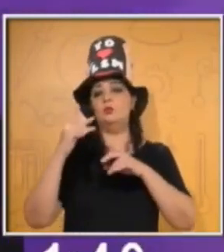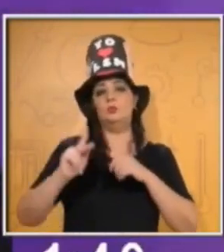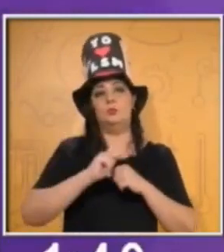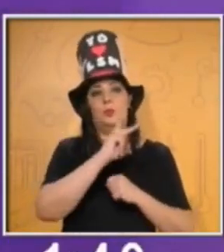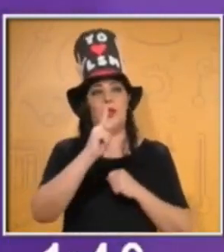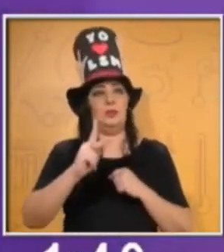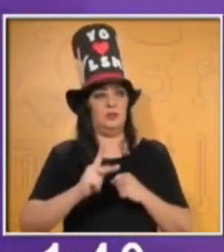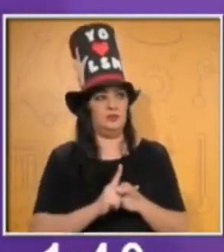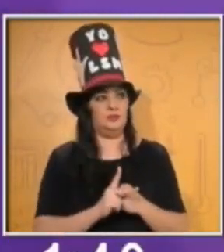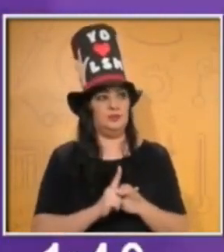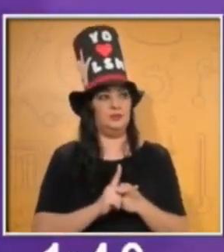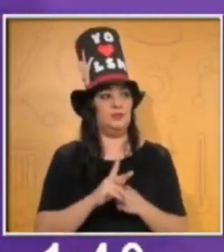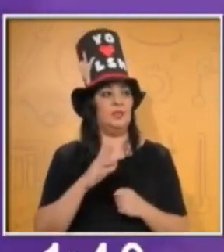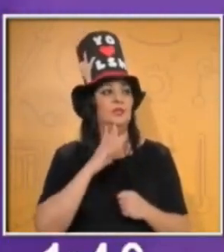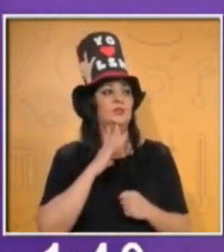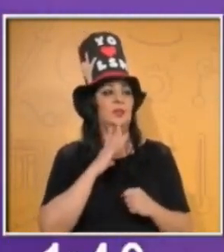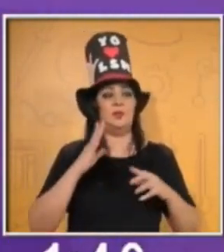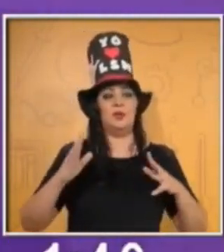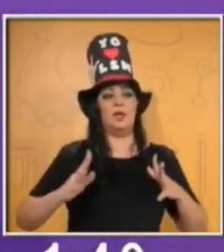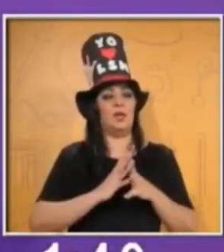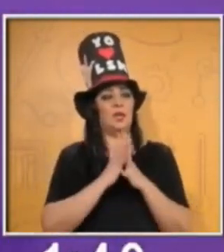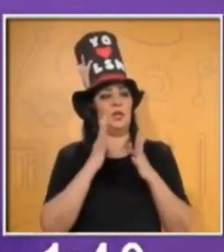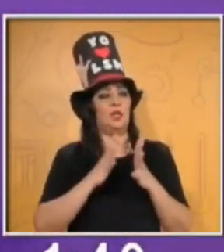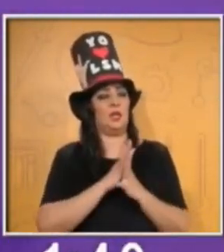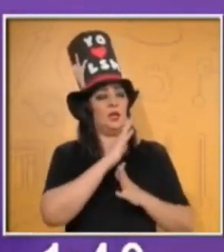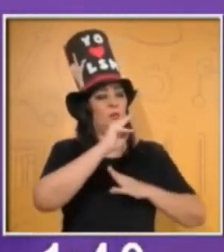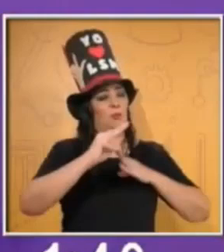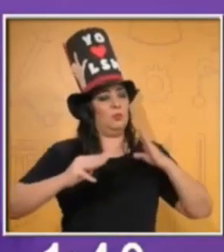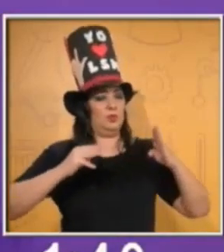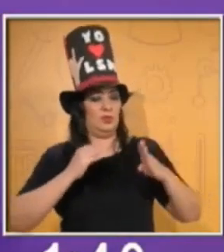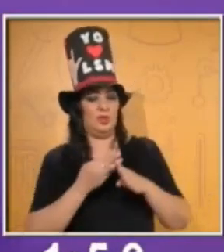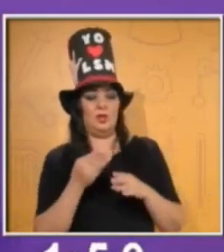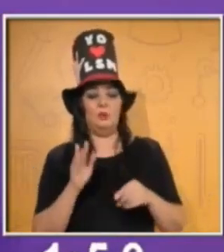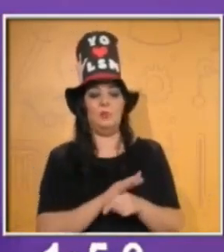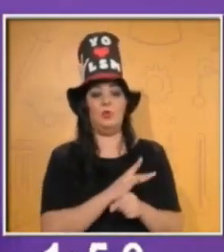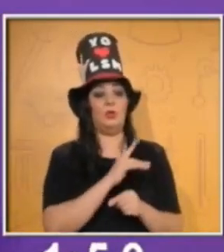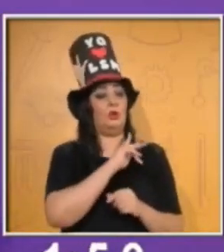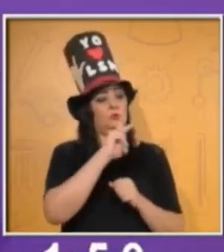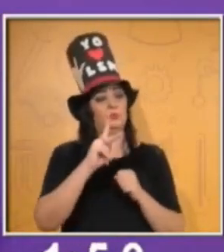guerra mundial, ya que los países